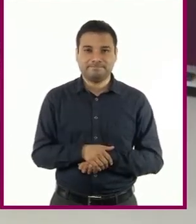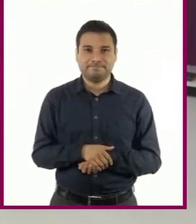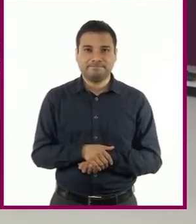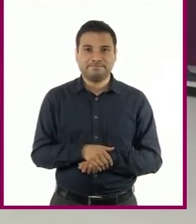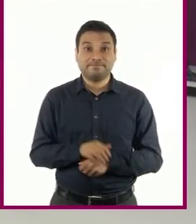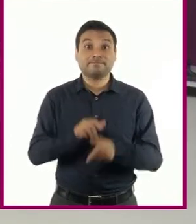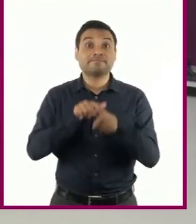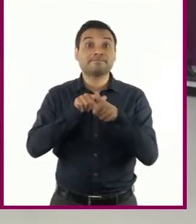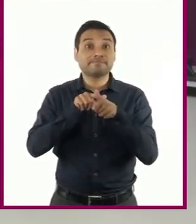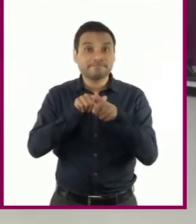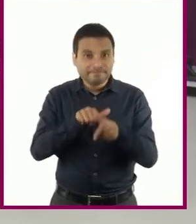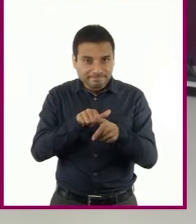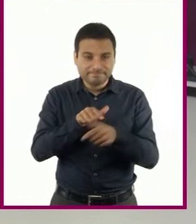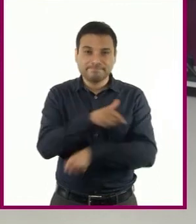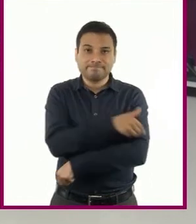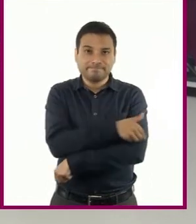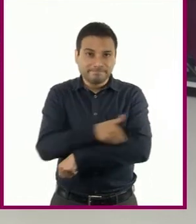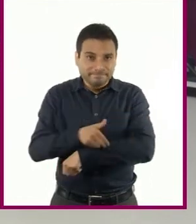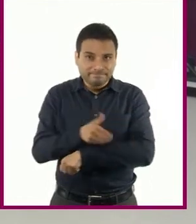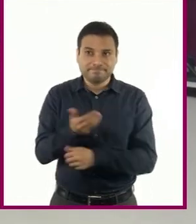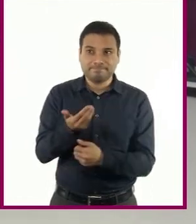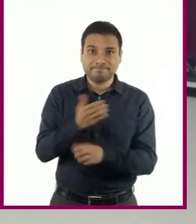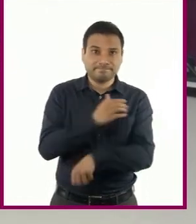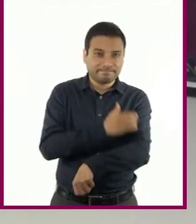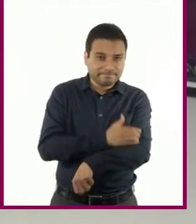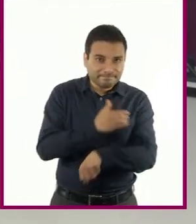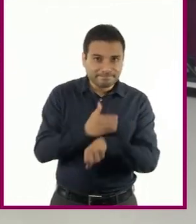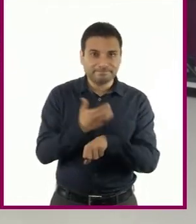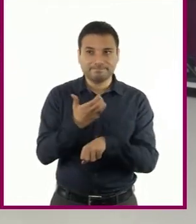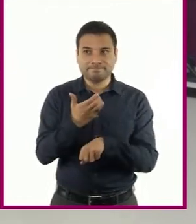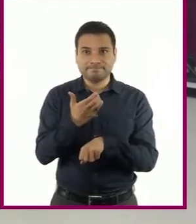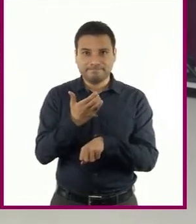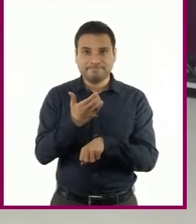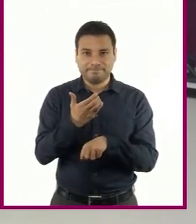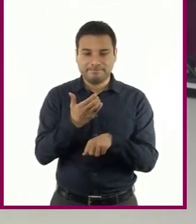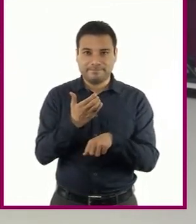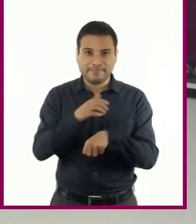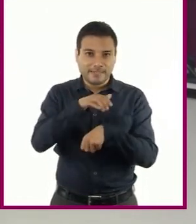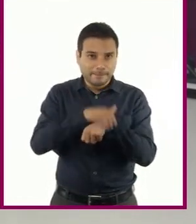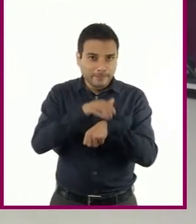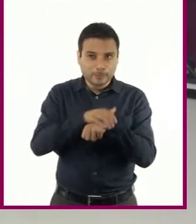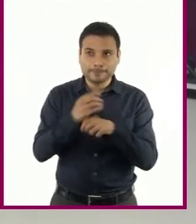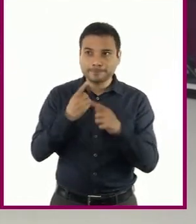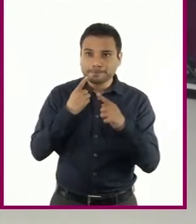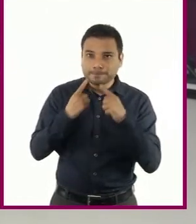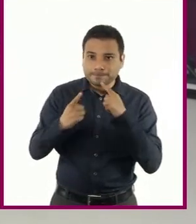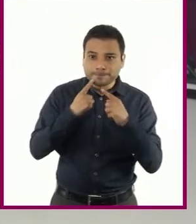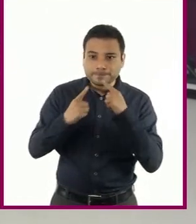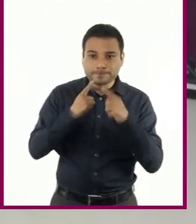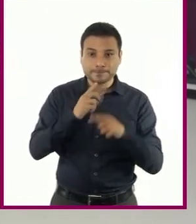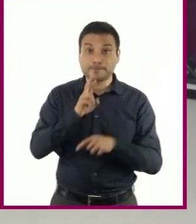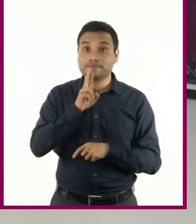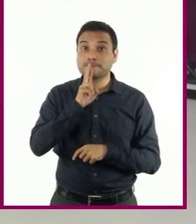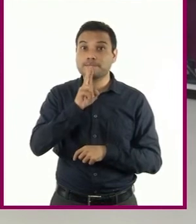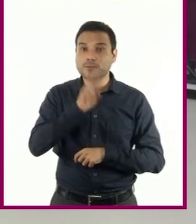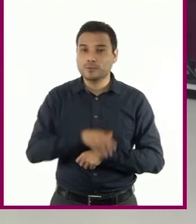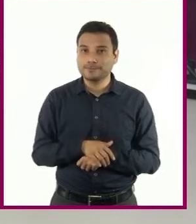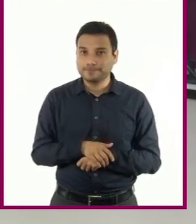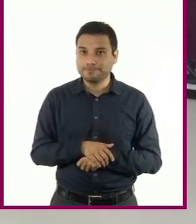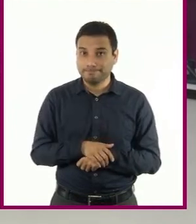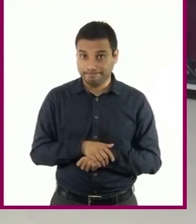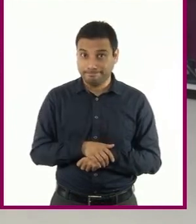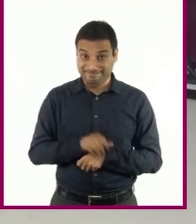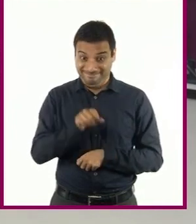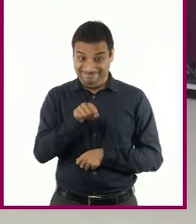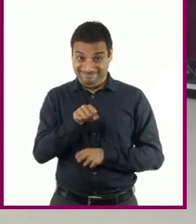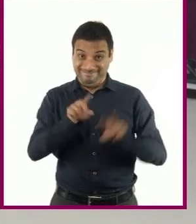Continúen reforzando el diálogo con sus familiares, compañeras y compañeros de clase y amistades respecto a estos temas. Sus opiniones